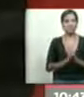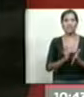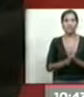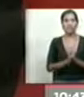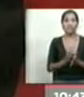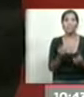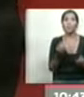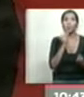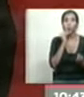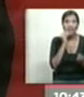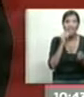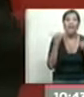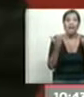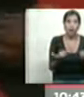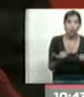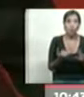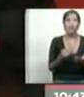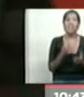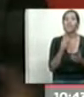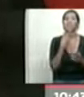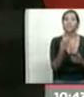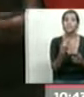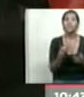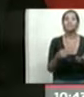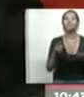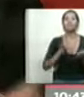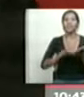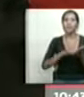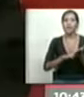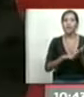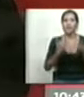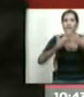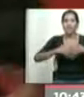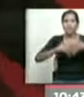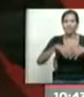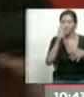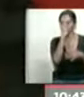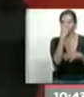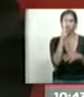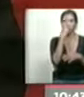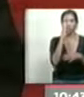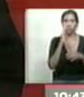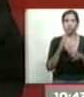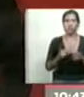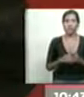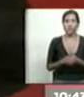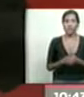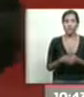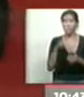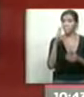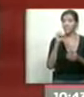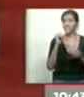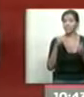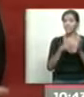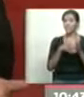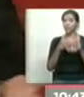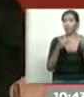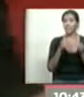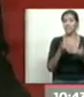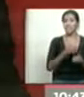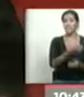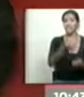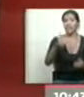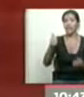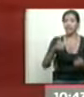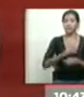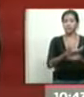muchachos, ahora es que está saliendo, la verdad. El empresario dadivoso que hizo el concierto estaba pagando $20,000. Porque ni siquiera ellos pensaron que